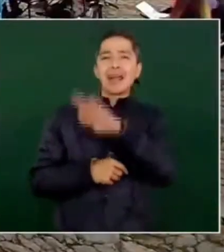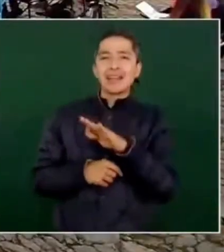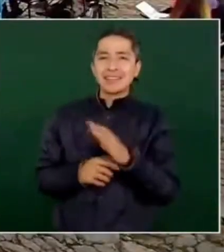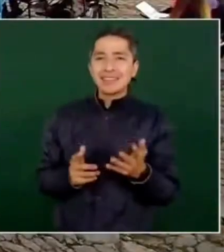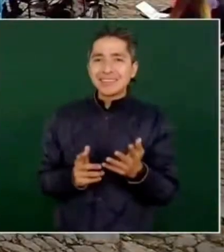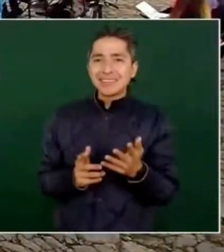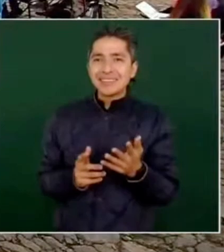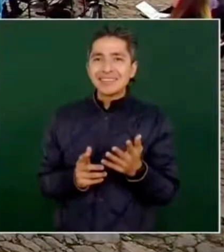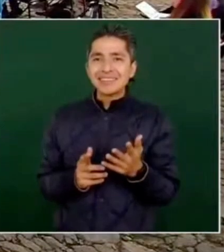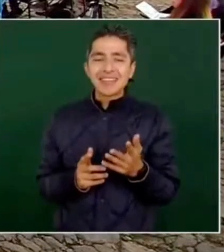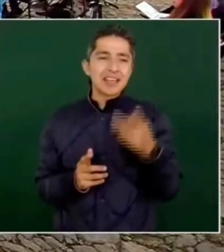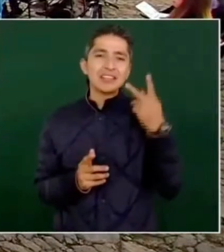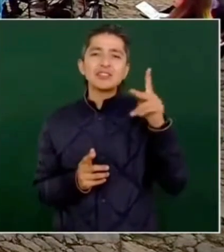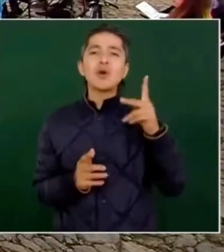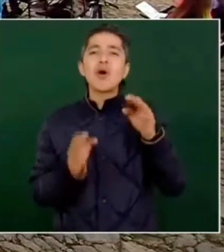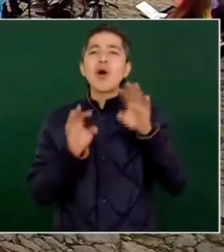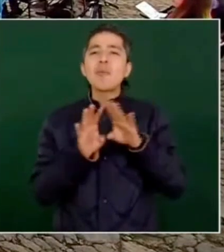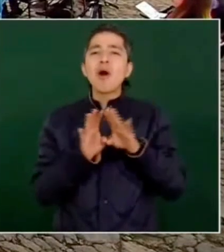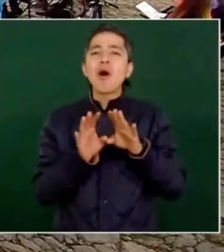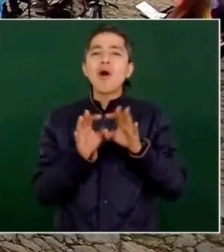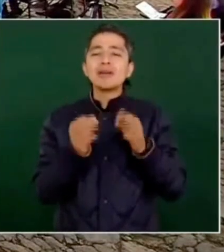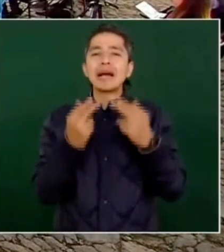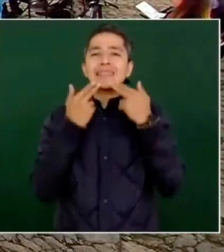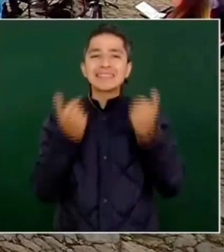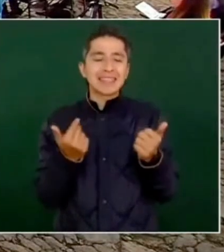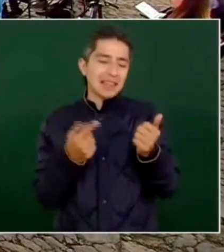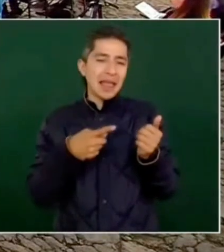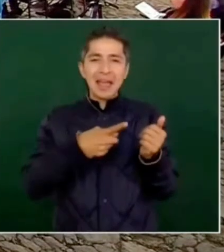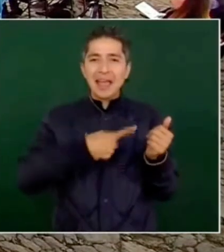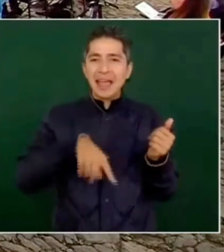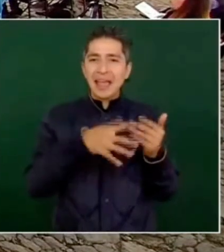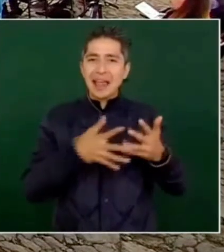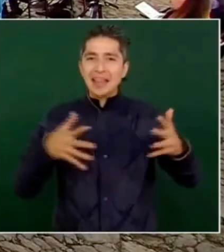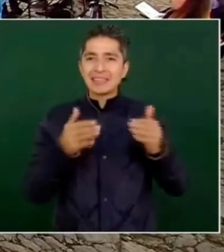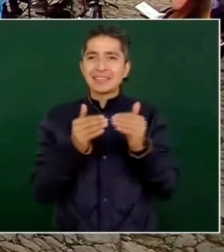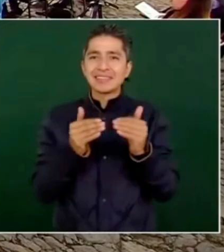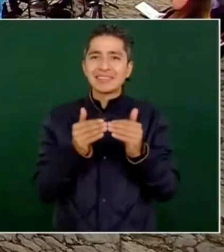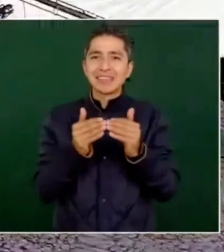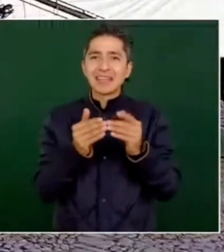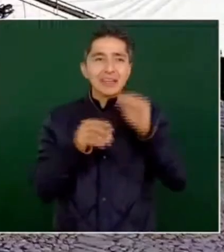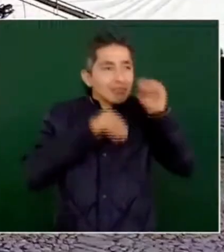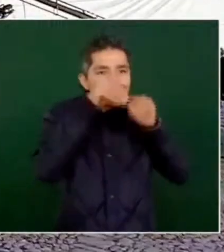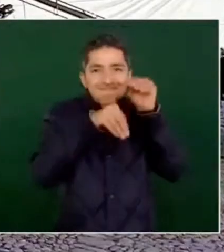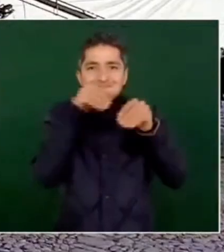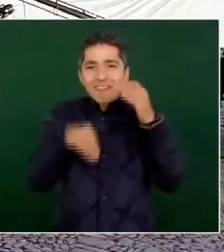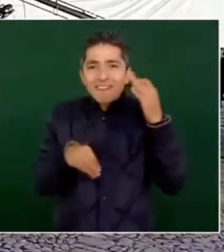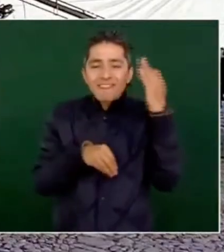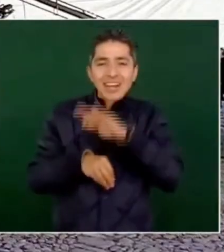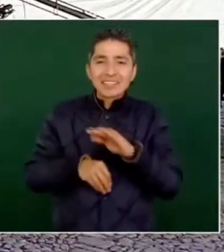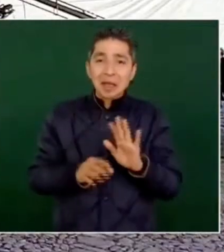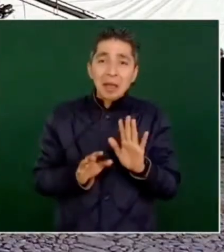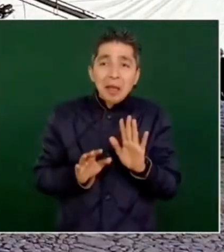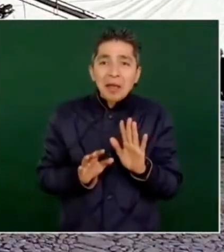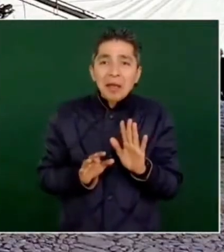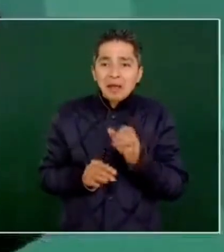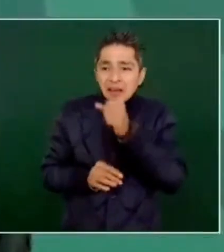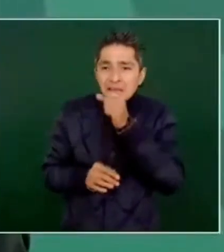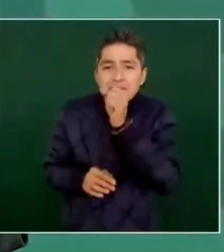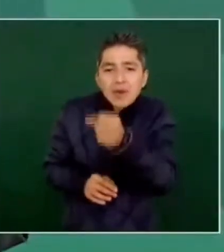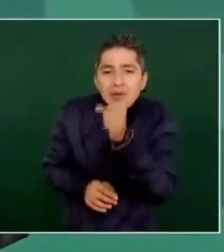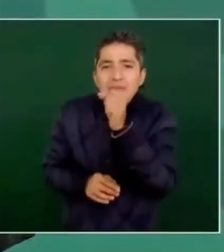hacienda en Valle de Bravo, puso su set ahí. Entonces, entrevista a un